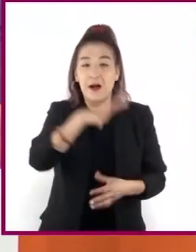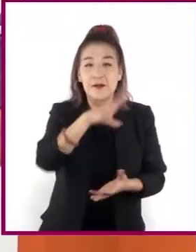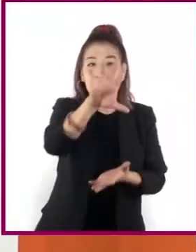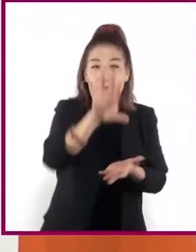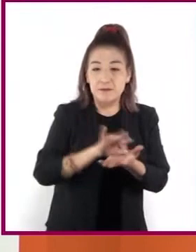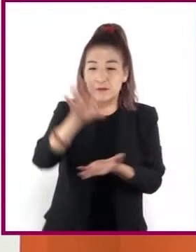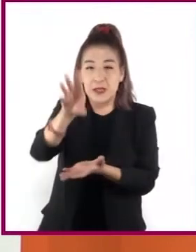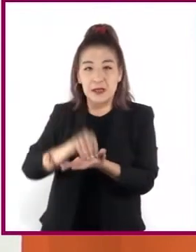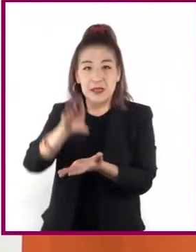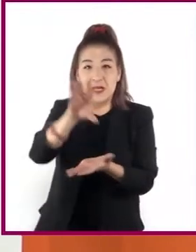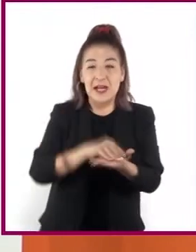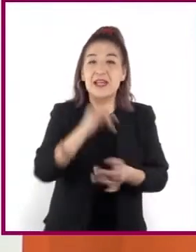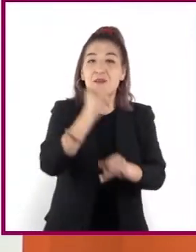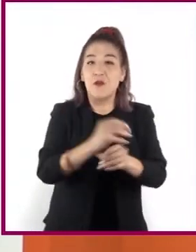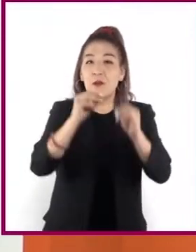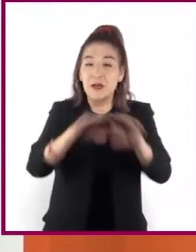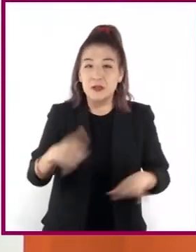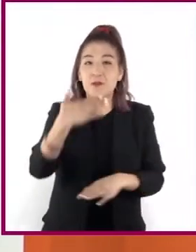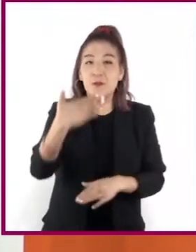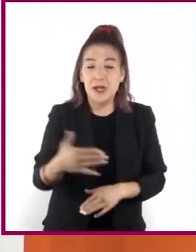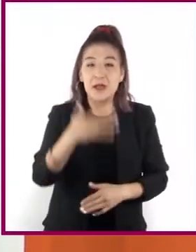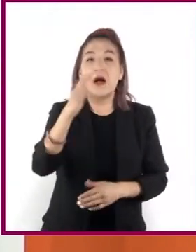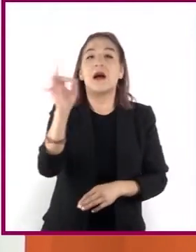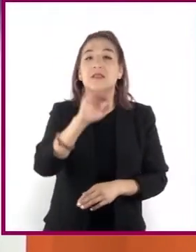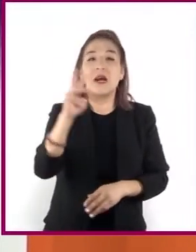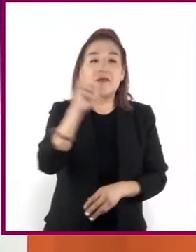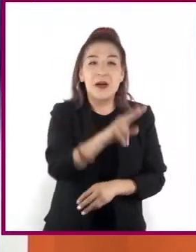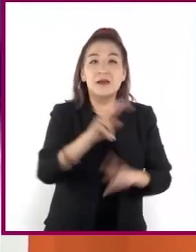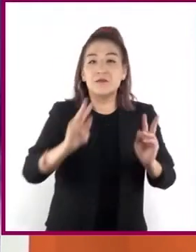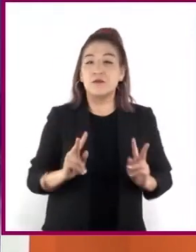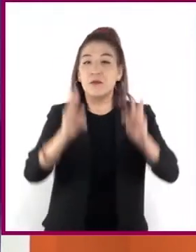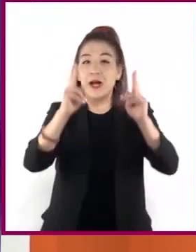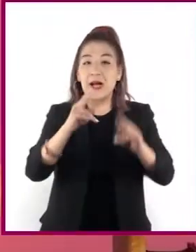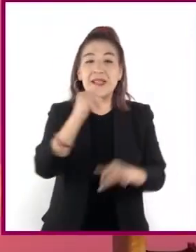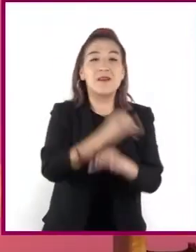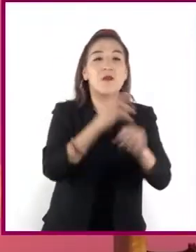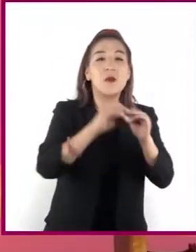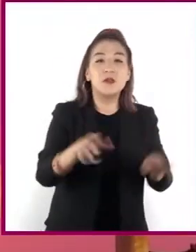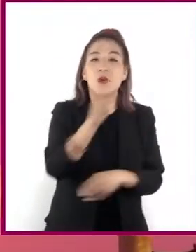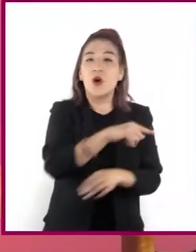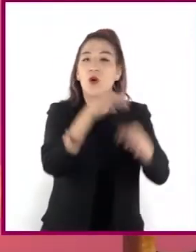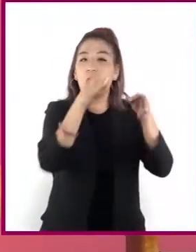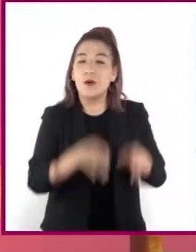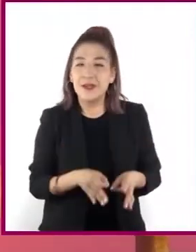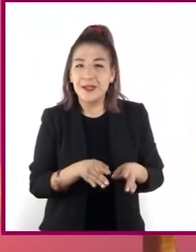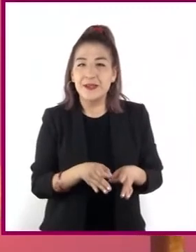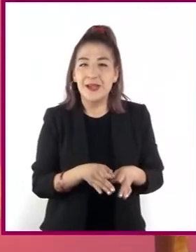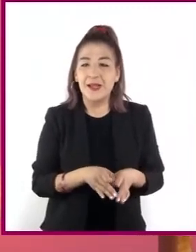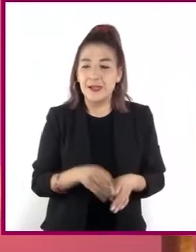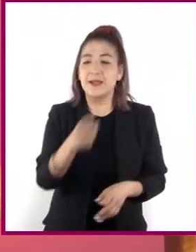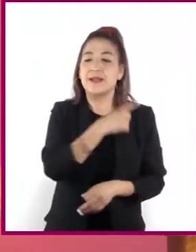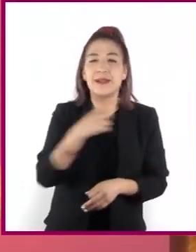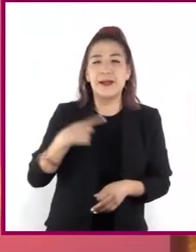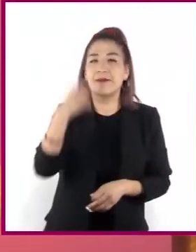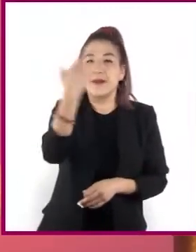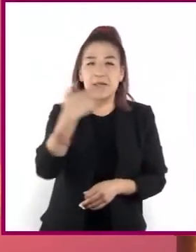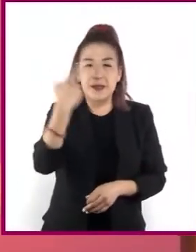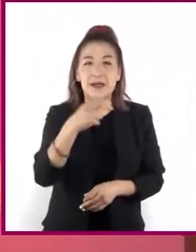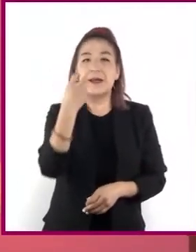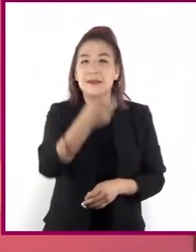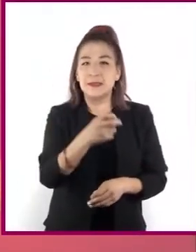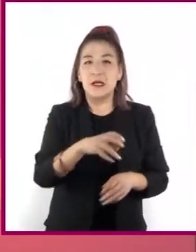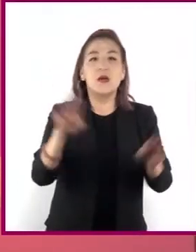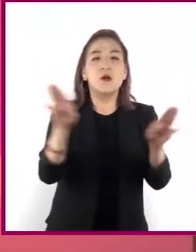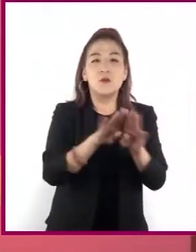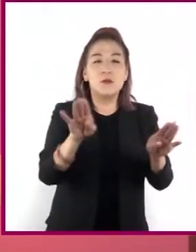las ideas centrales del texto y si presenta alguna cita del texto original. Entonces sería adecuado que terminemos de